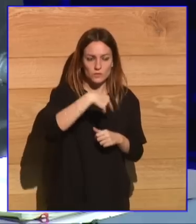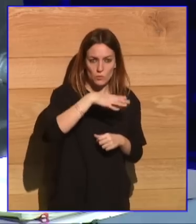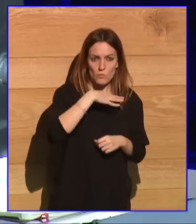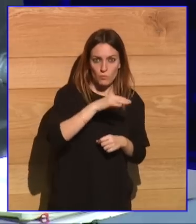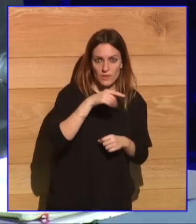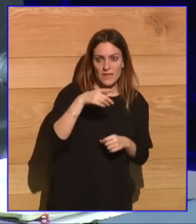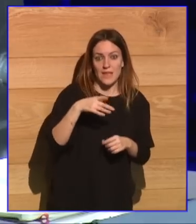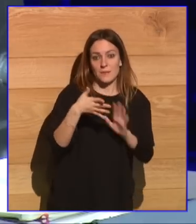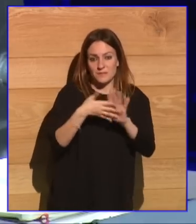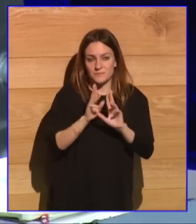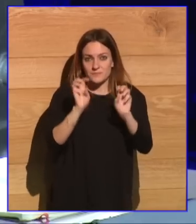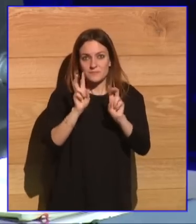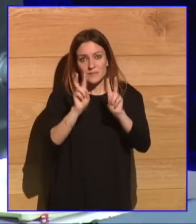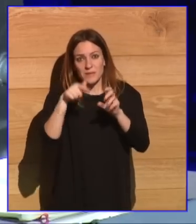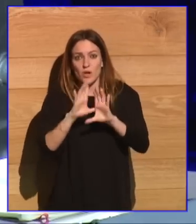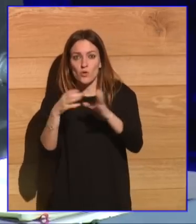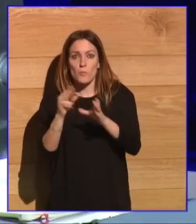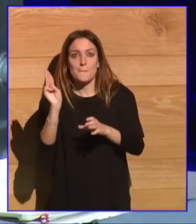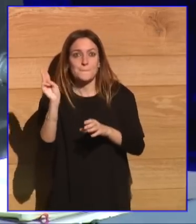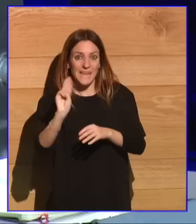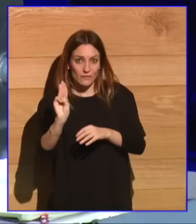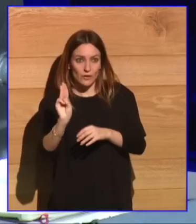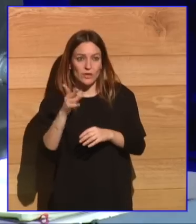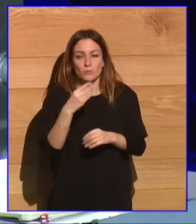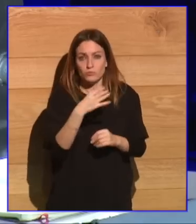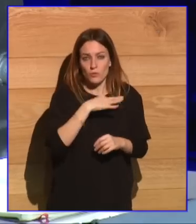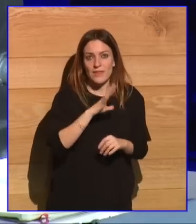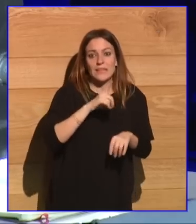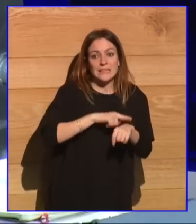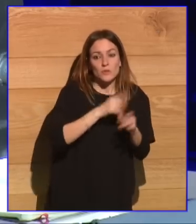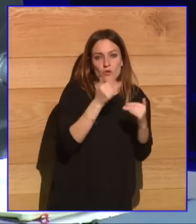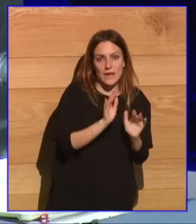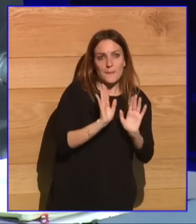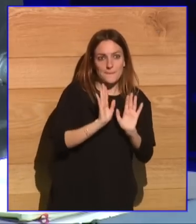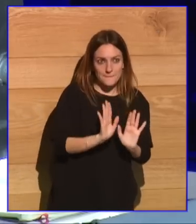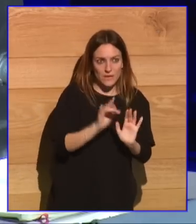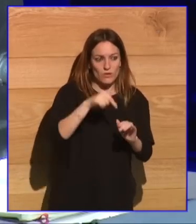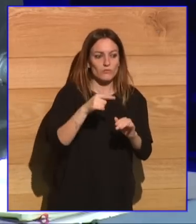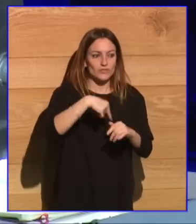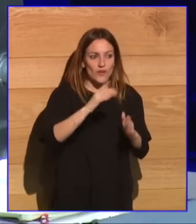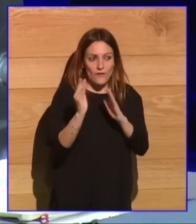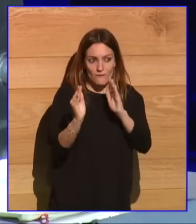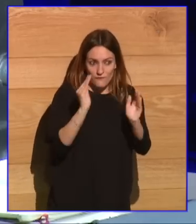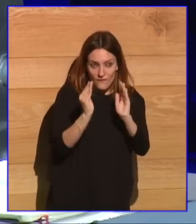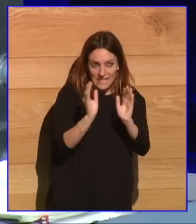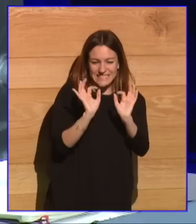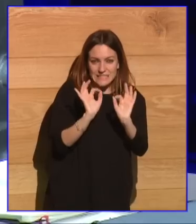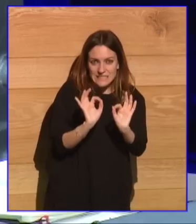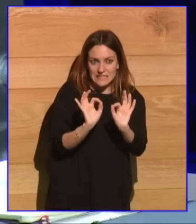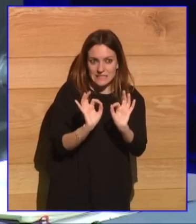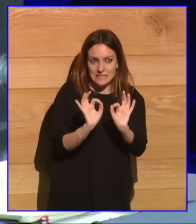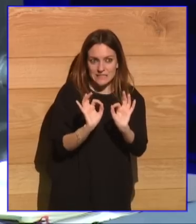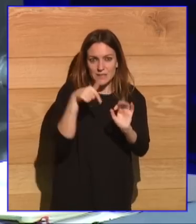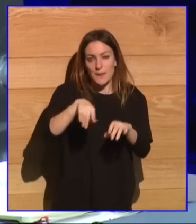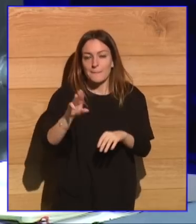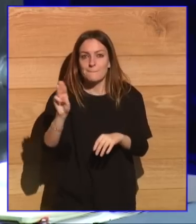Floyd mucho, probablemente no tengamos tiempo de hacerlo tanto, pero estamos en esa fase dorada de